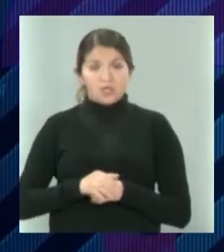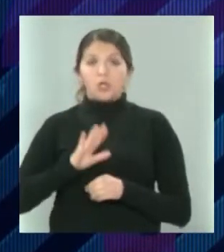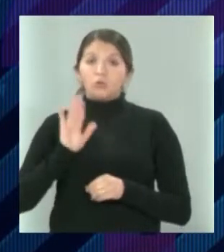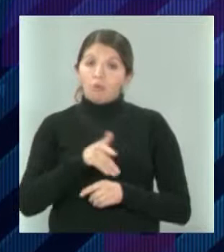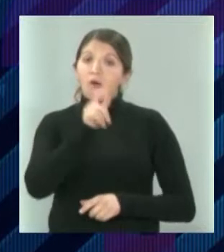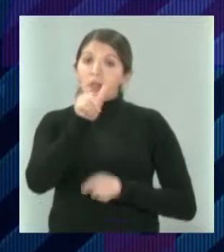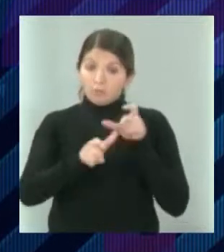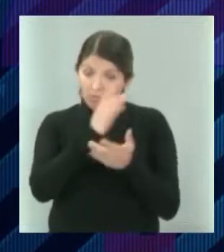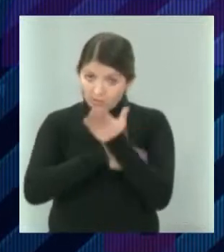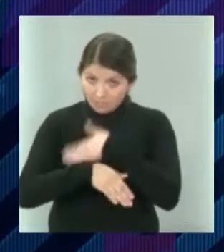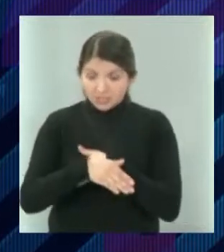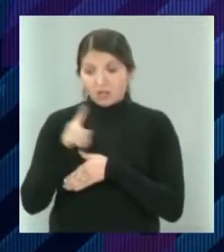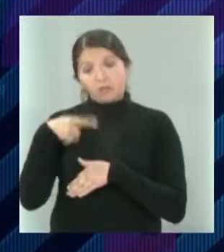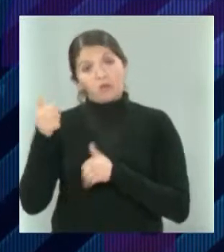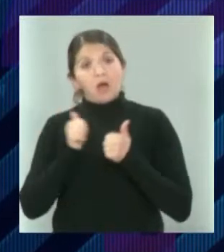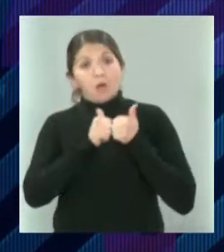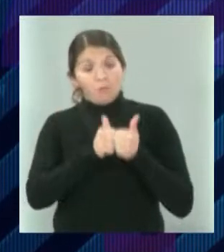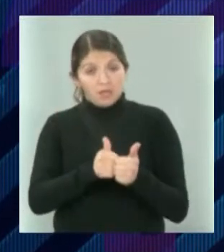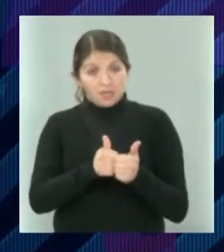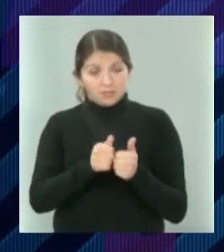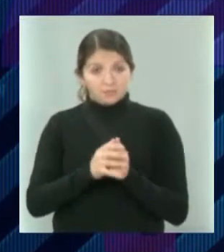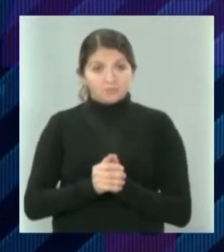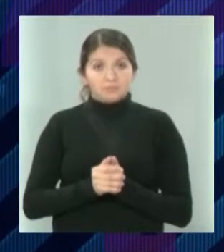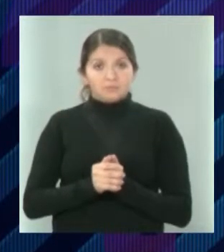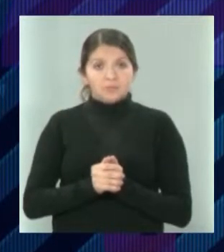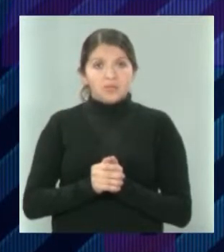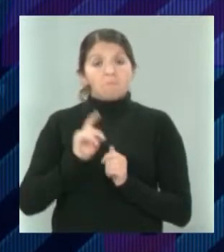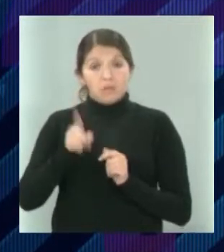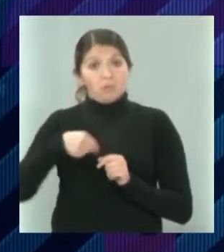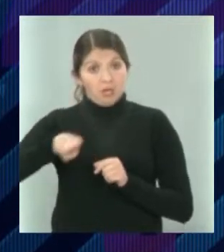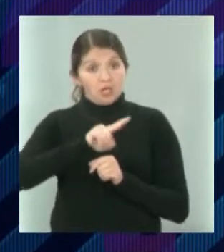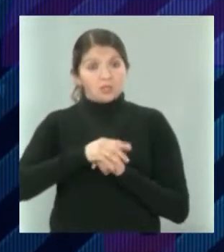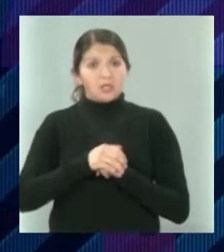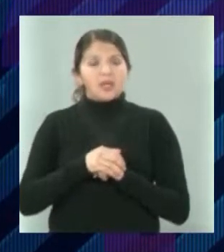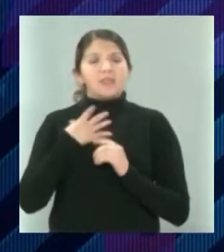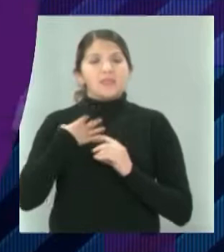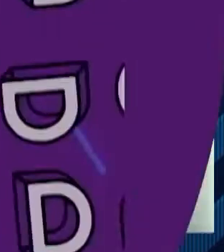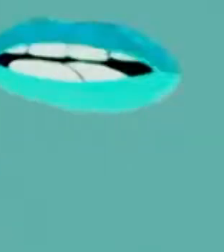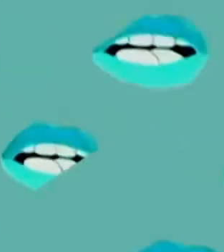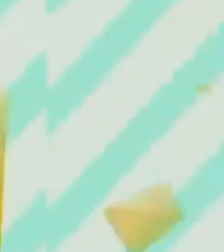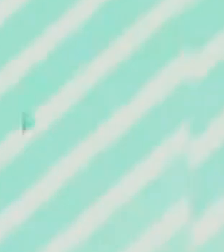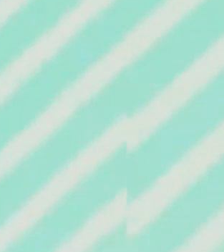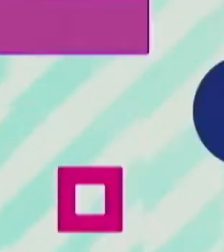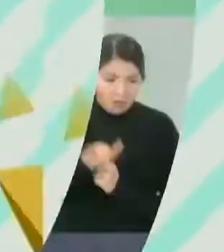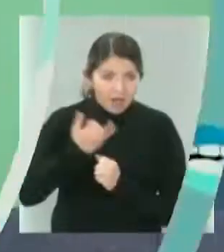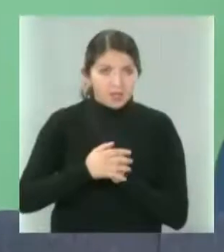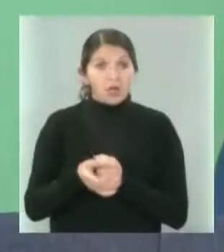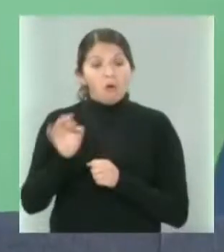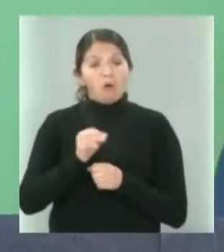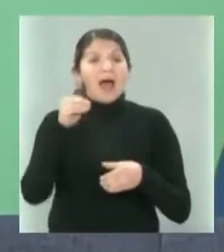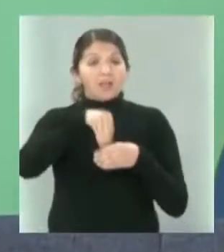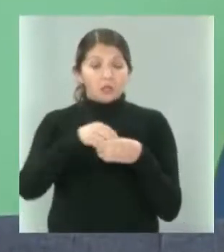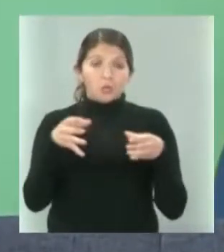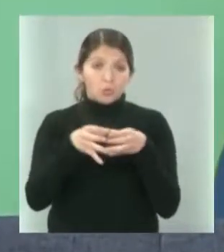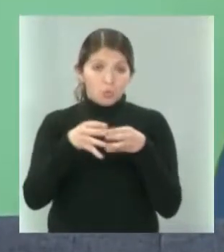seguimiento académico a raíz del cual tienen sus representantes tanto por los estudiantes como por los egresados dentro de la Comisión de Discapacidad